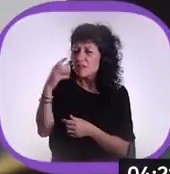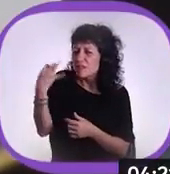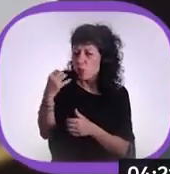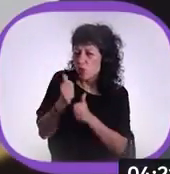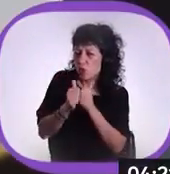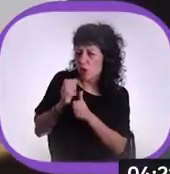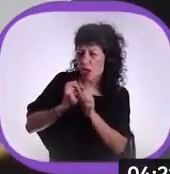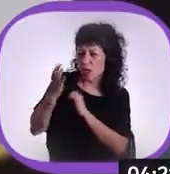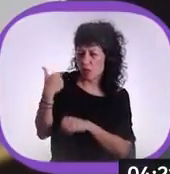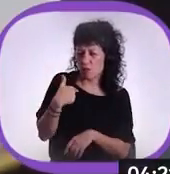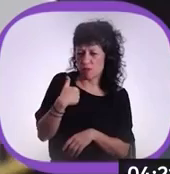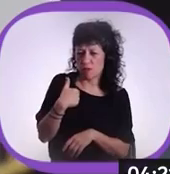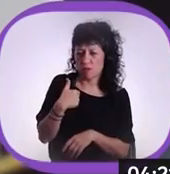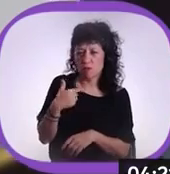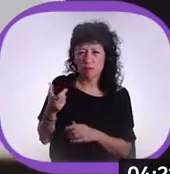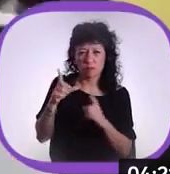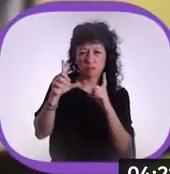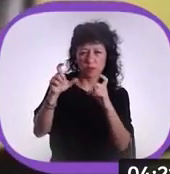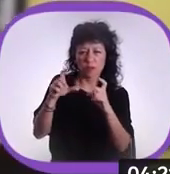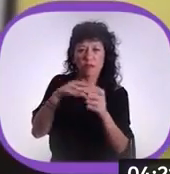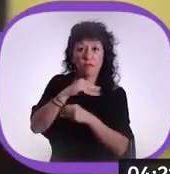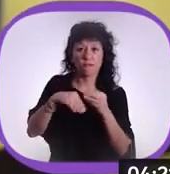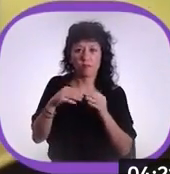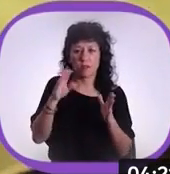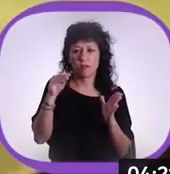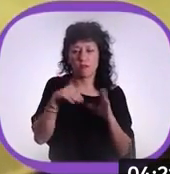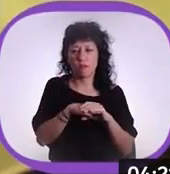familiar. ¿Pero qué está haciendo él aquí?